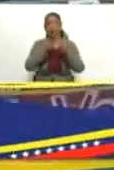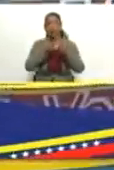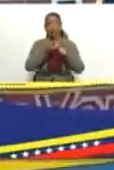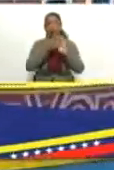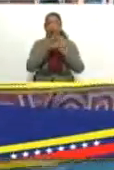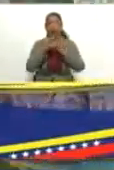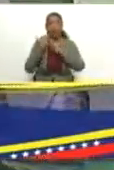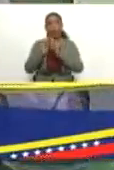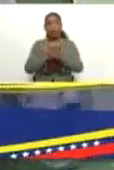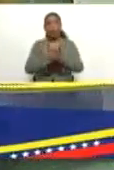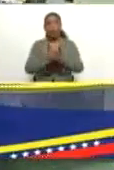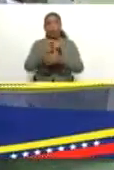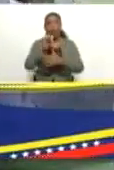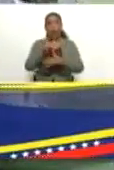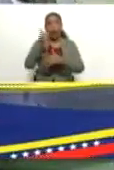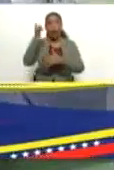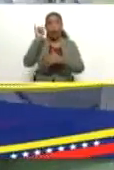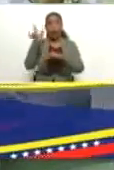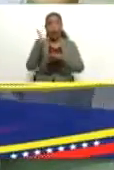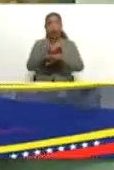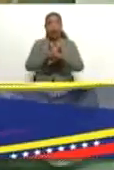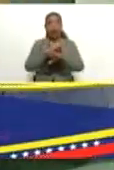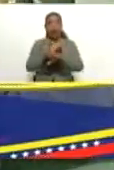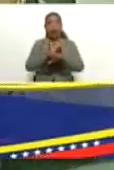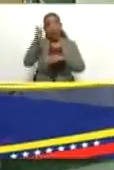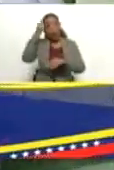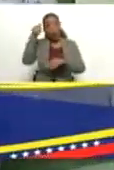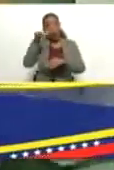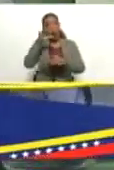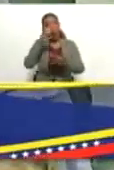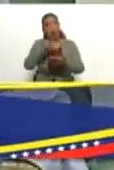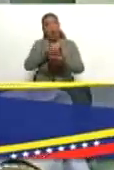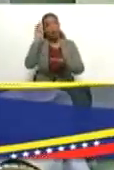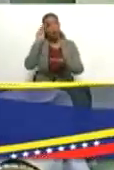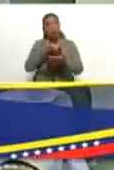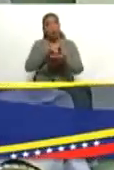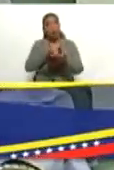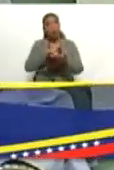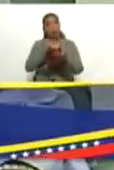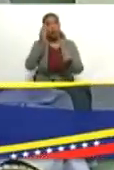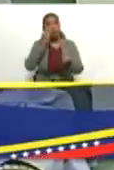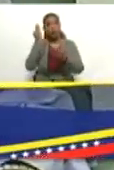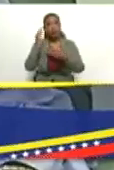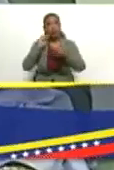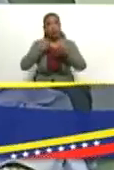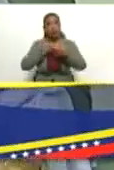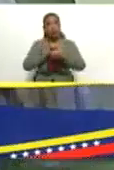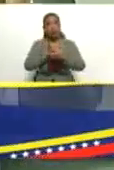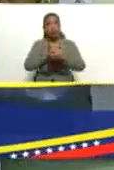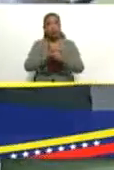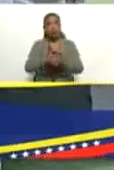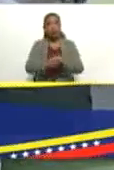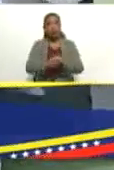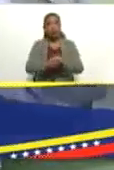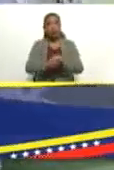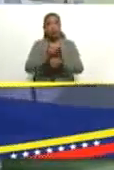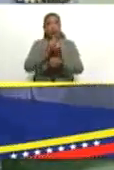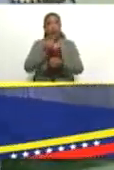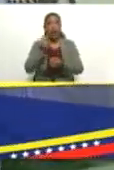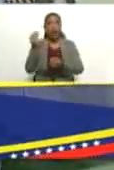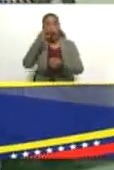Comunidad. Aquí está el gobernador del pueblo de Miranda, Héctor Rodríguez, ¿ah? Y el muchacho que